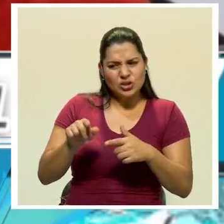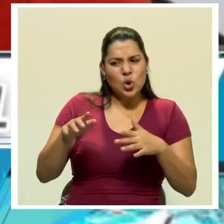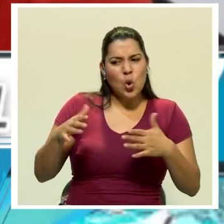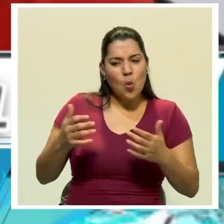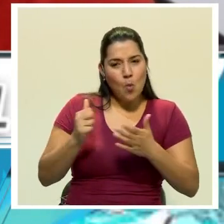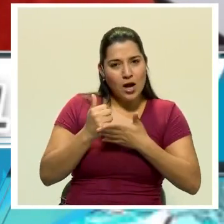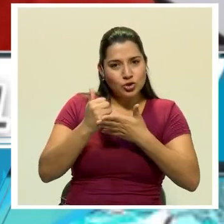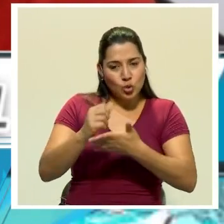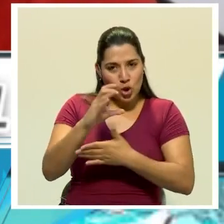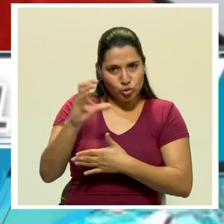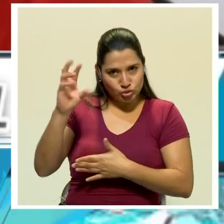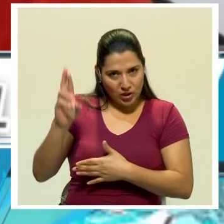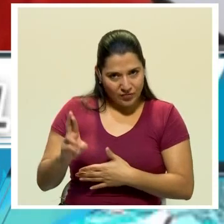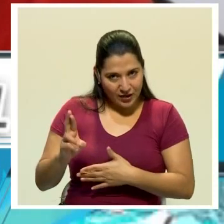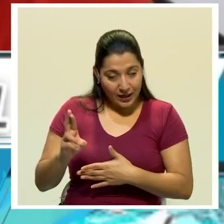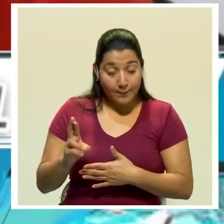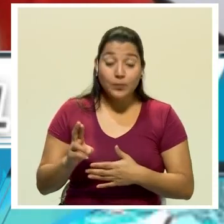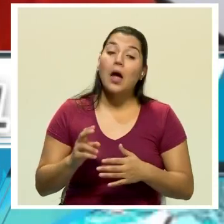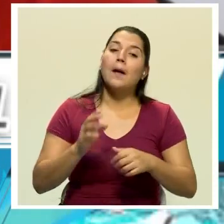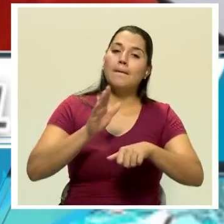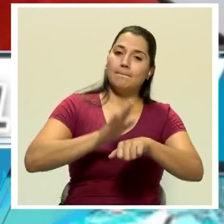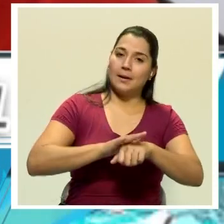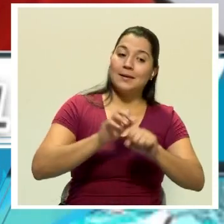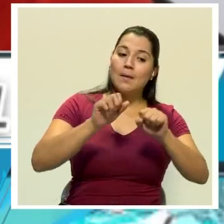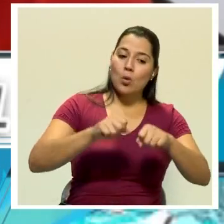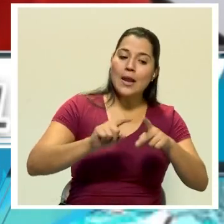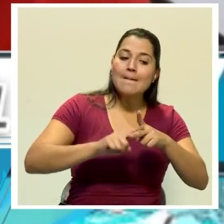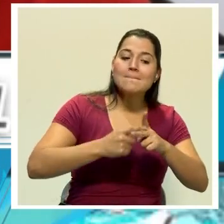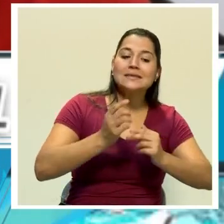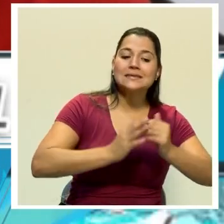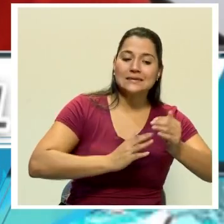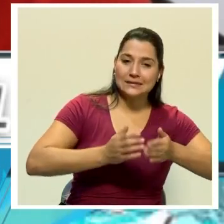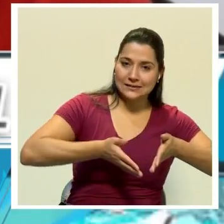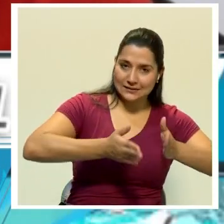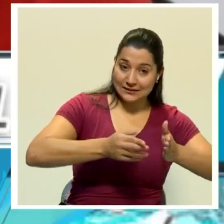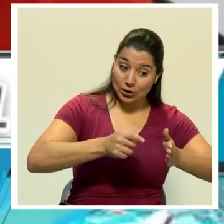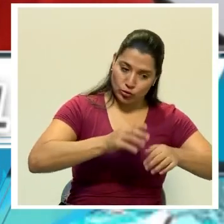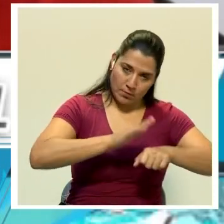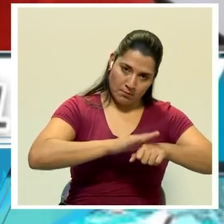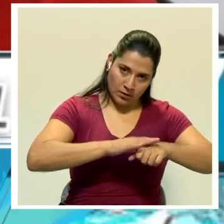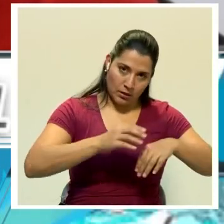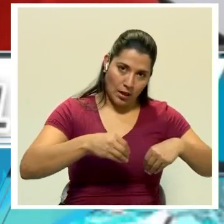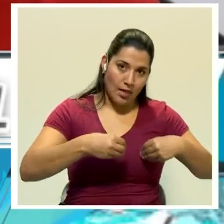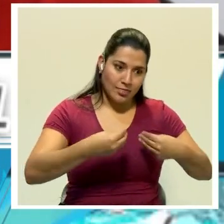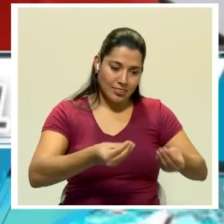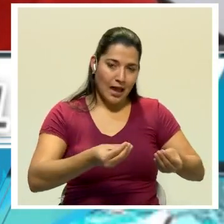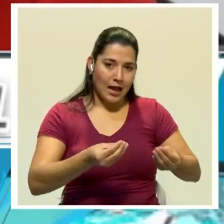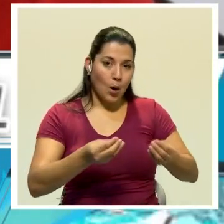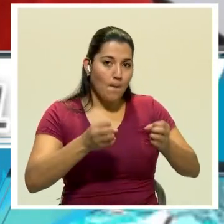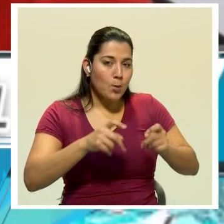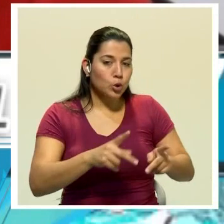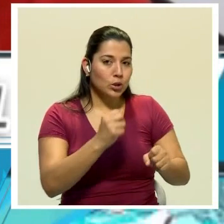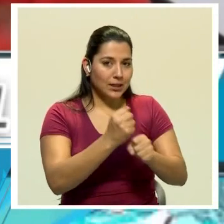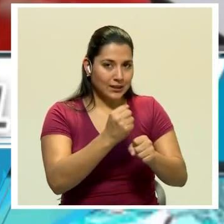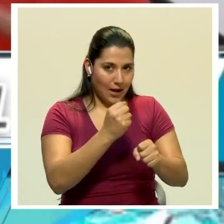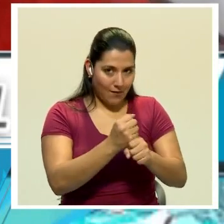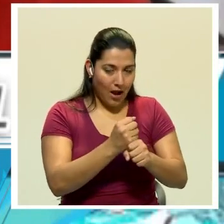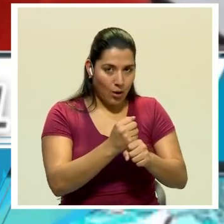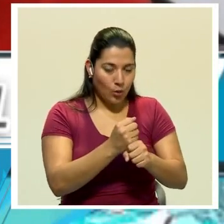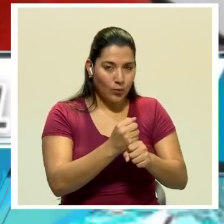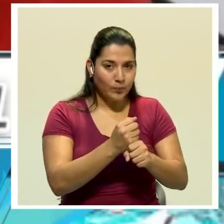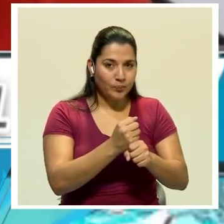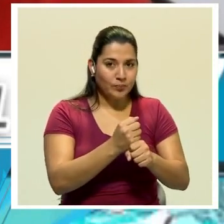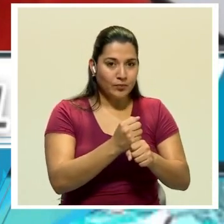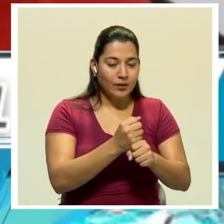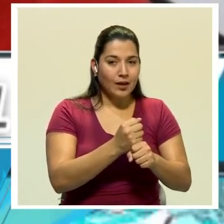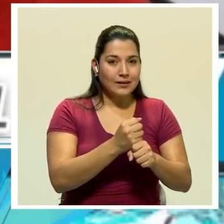a tener una obra en construcción que genera empleos, una obra en operación que genera empleos y los